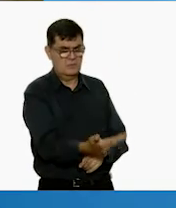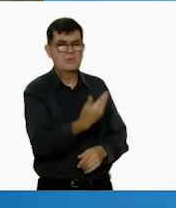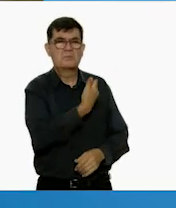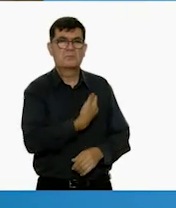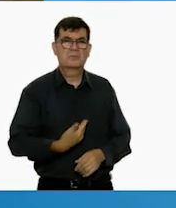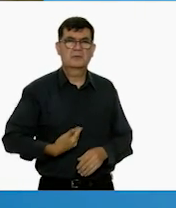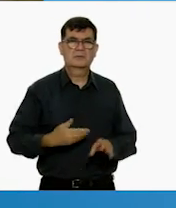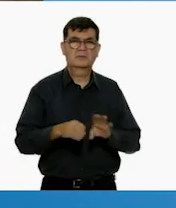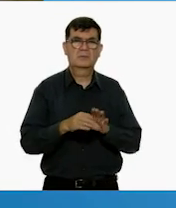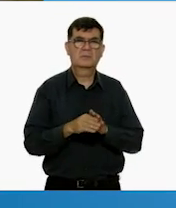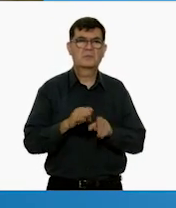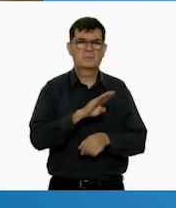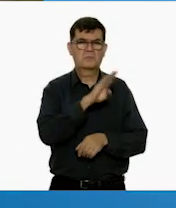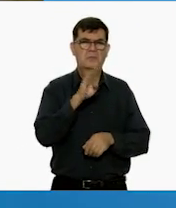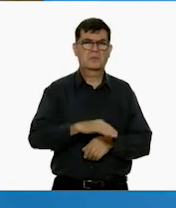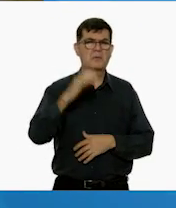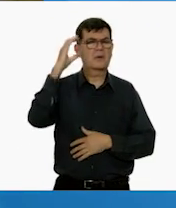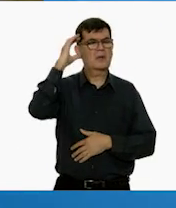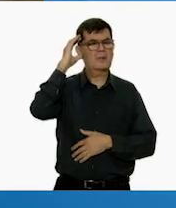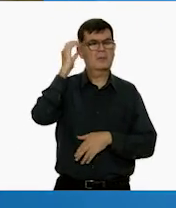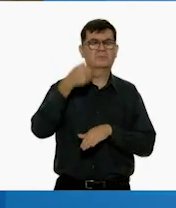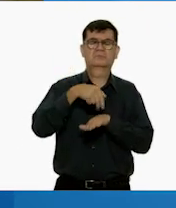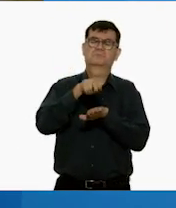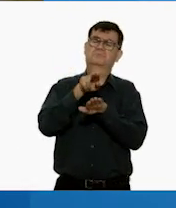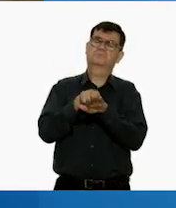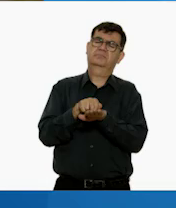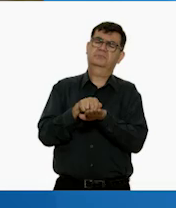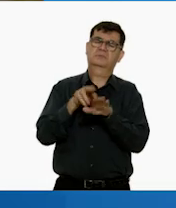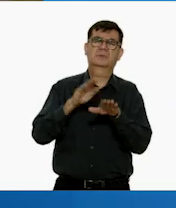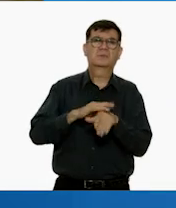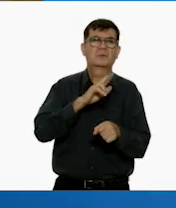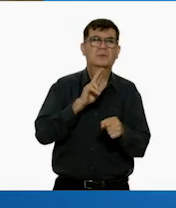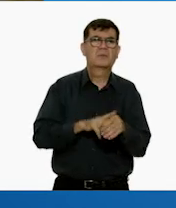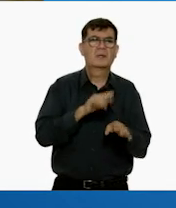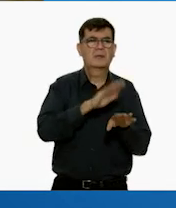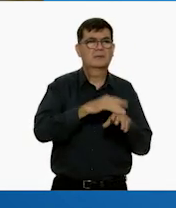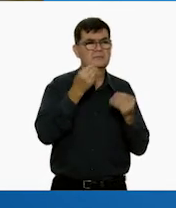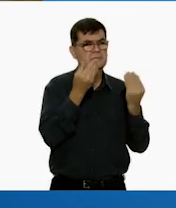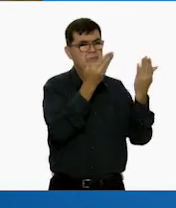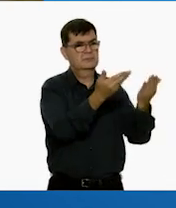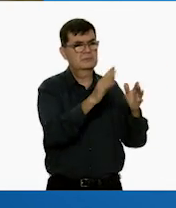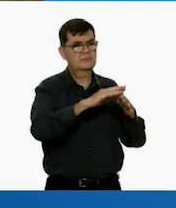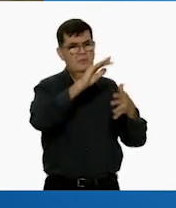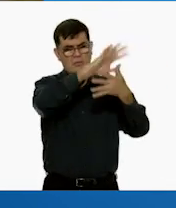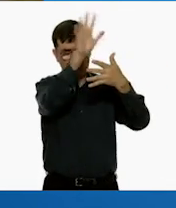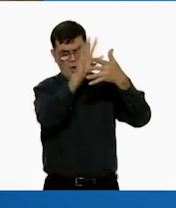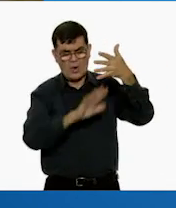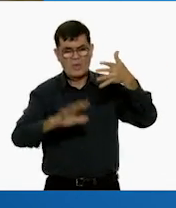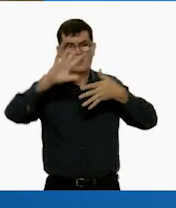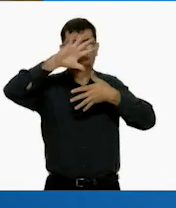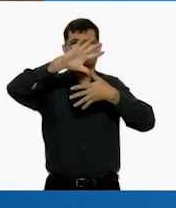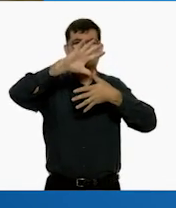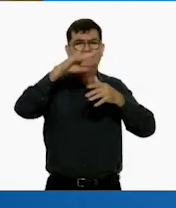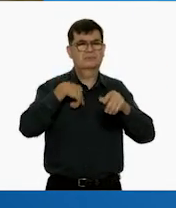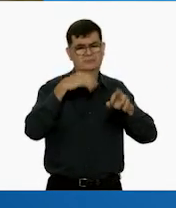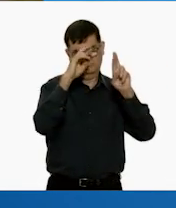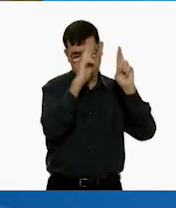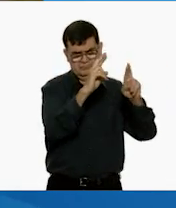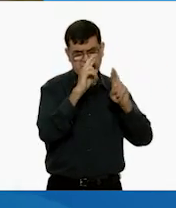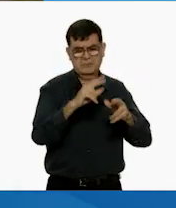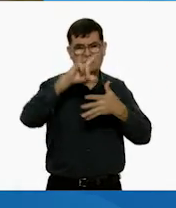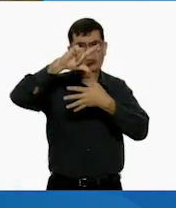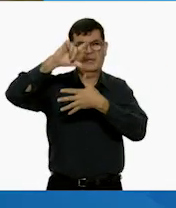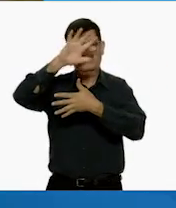que murió en su cama y que lo nombraron benemérito de las Américas, ¿no? Y lo reconocieron en todas